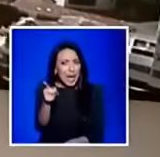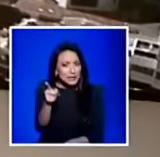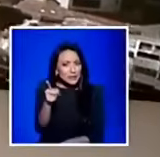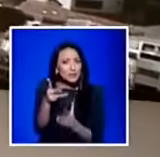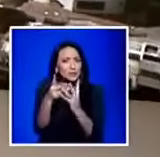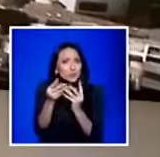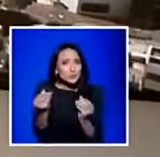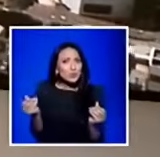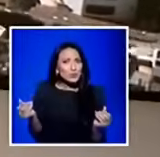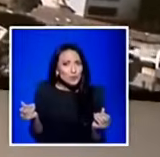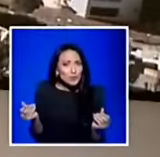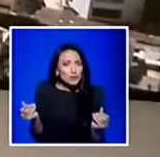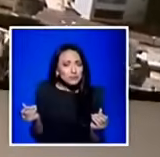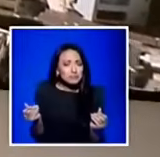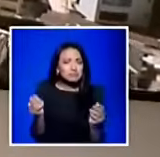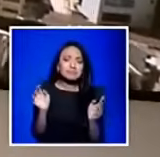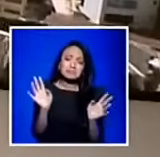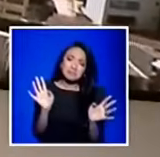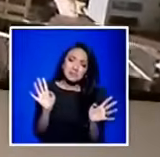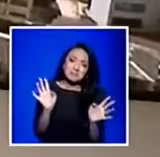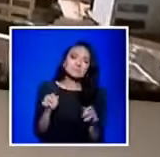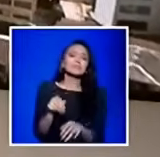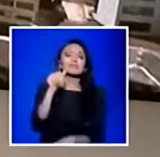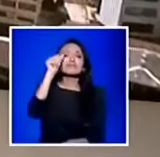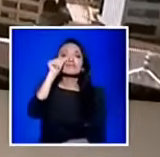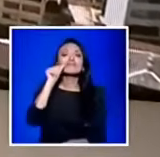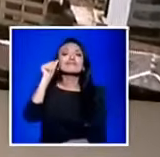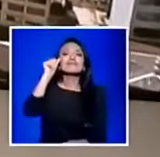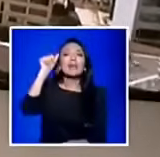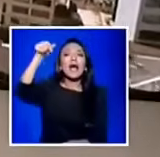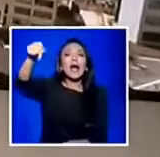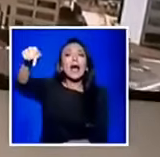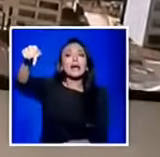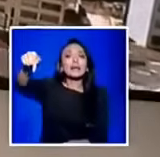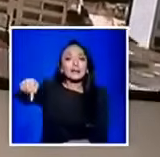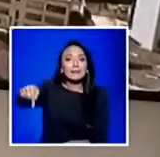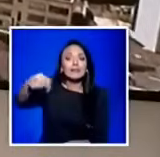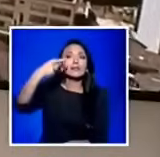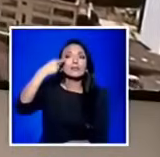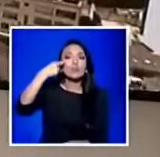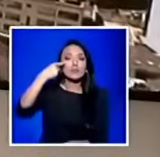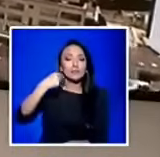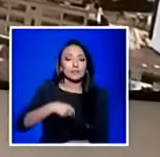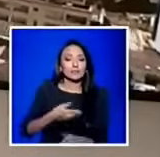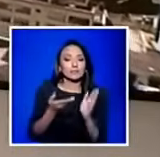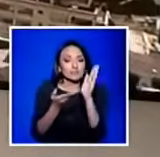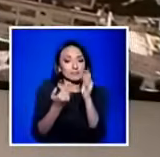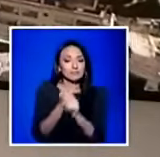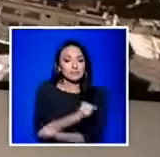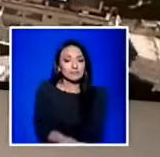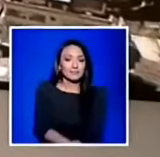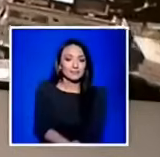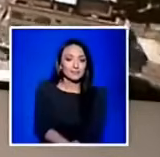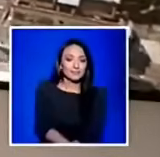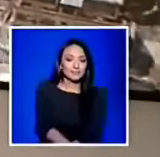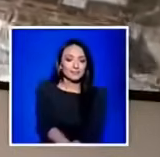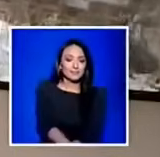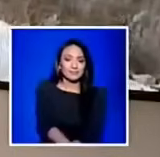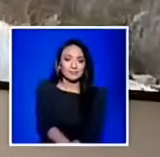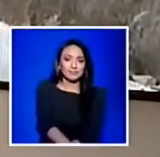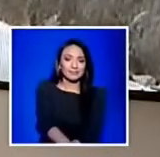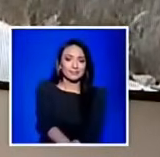los turistas locales y extranjeros? Andrea Marín está en el punto para mostrarnos la situación. Adelante, Andrea, te escuchamos.